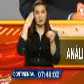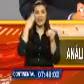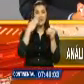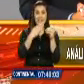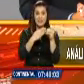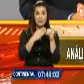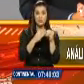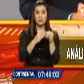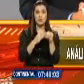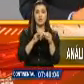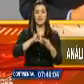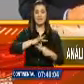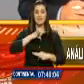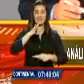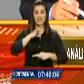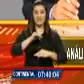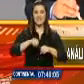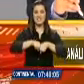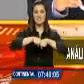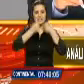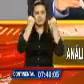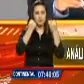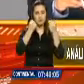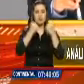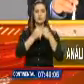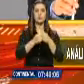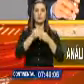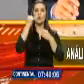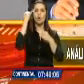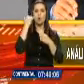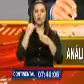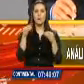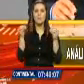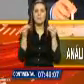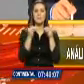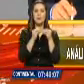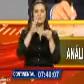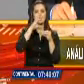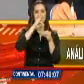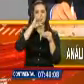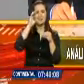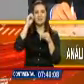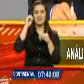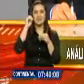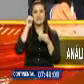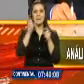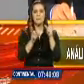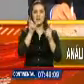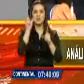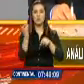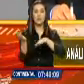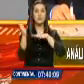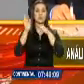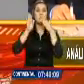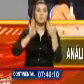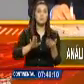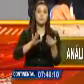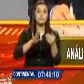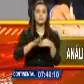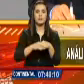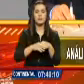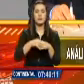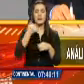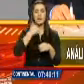objetivos civiles han sido destruidos. Hoy mismo hay más de 70 muertos, víctimas.